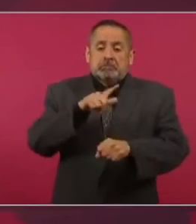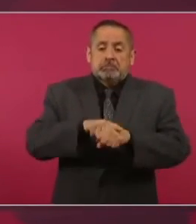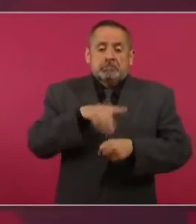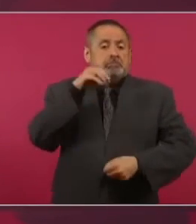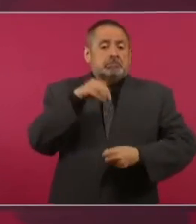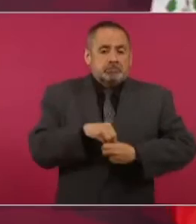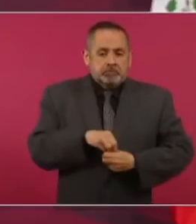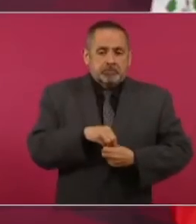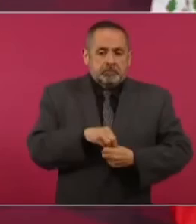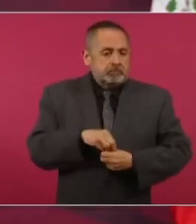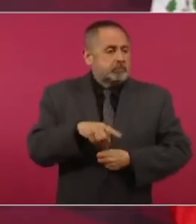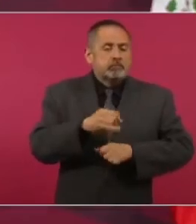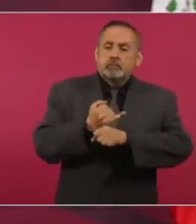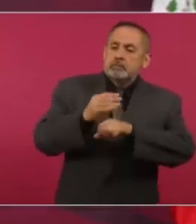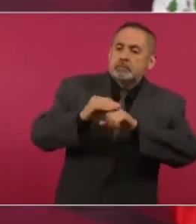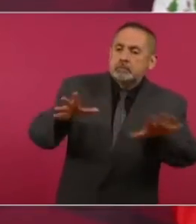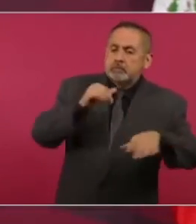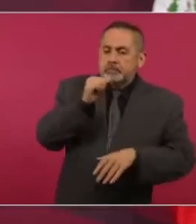no se informaban.